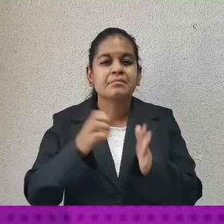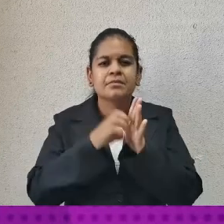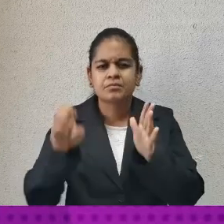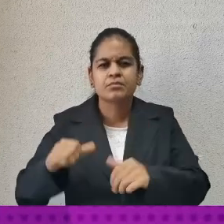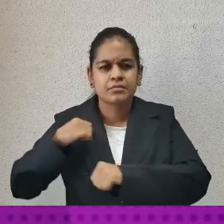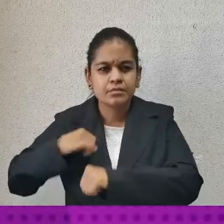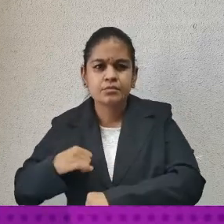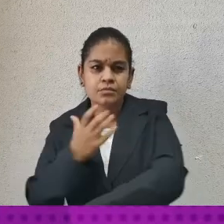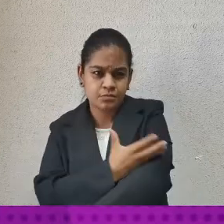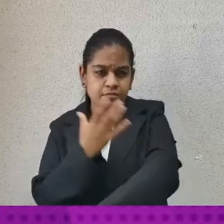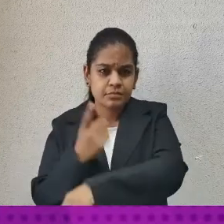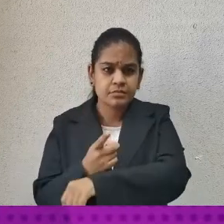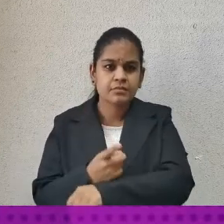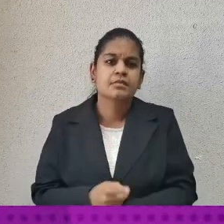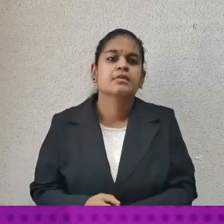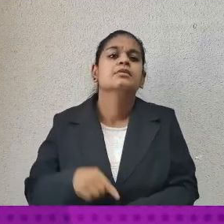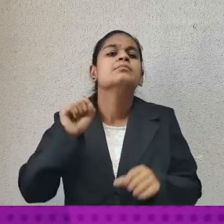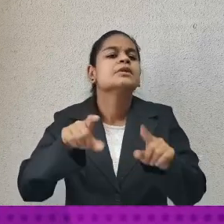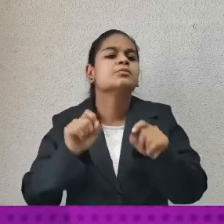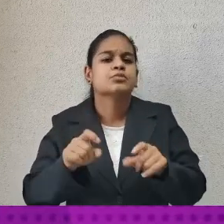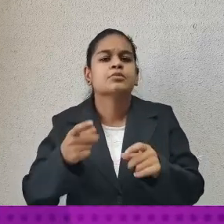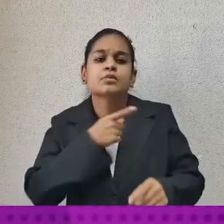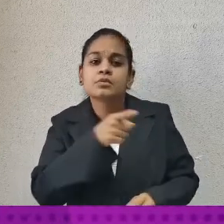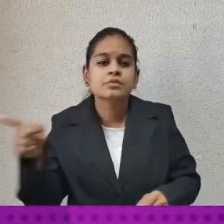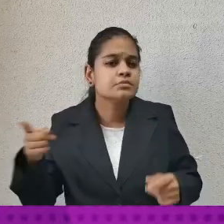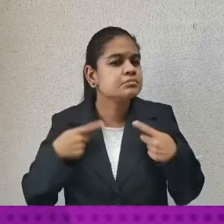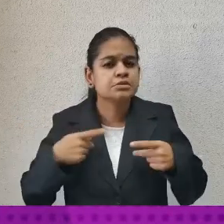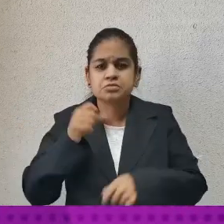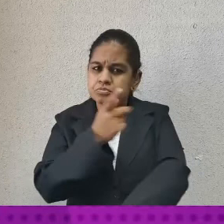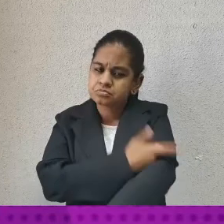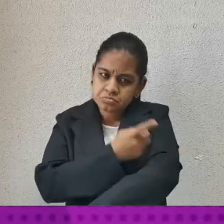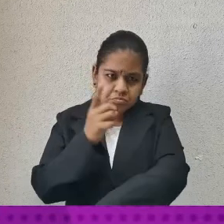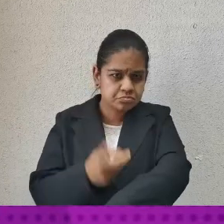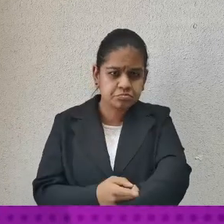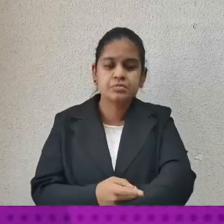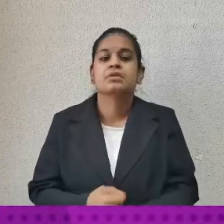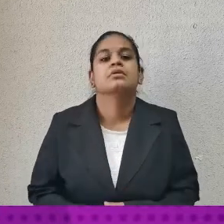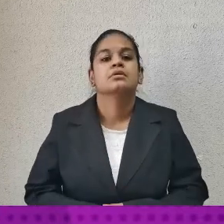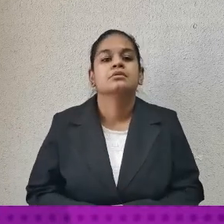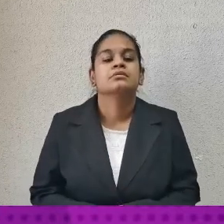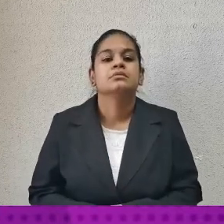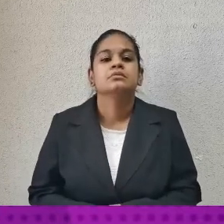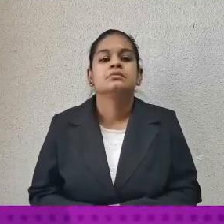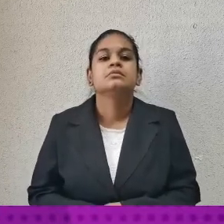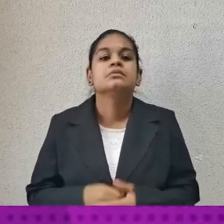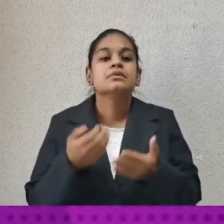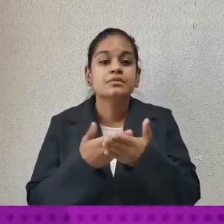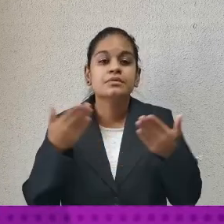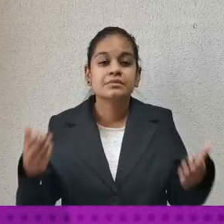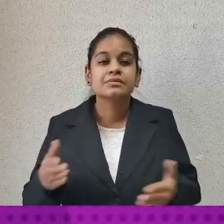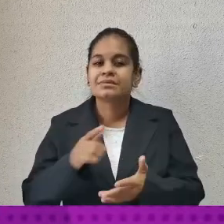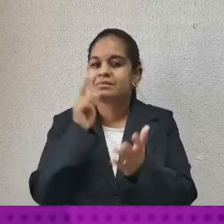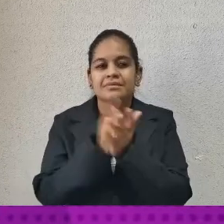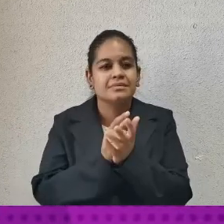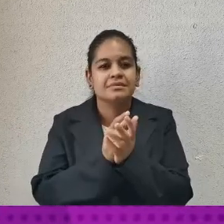como trabajaron las autoridades electorales, trabajaron los ciudadanos y las ciudadanas, y posteriormente viene el trabajo que realiza el